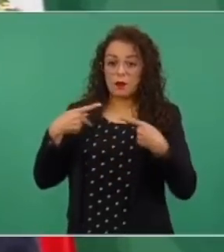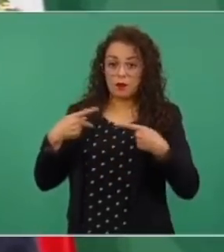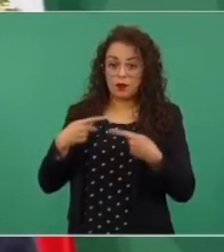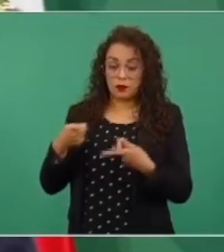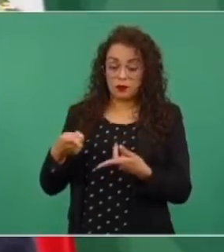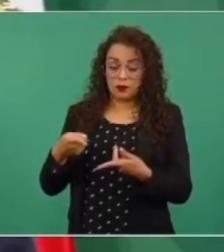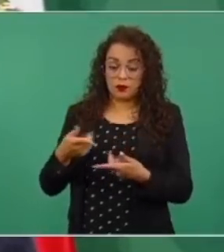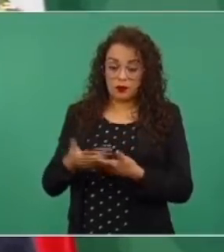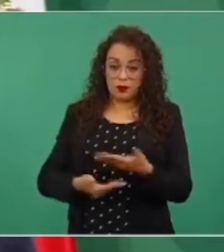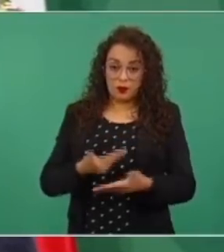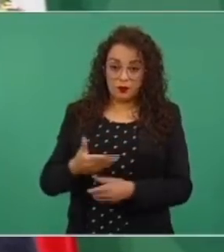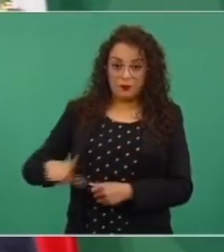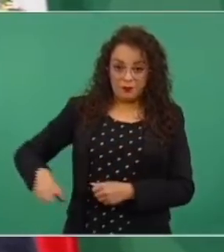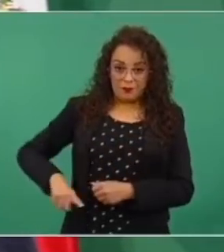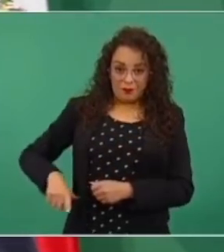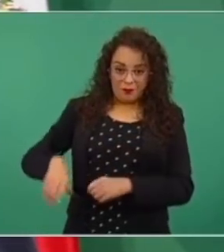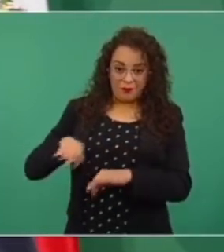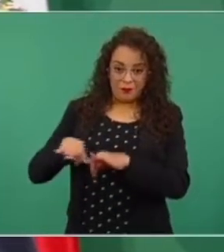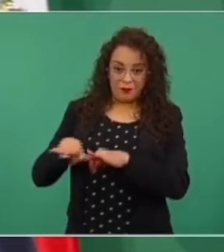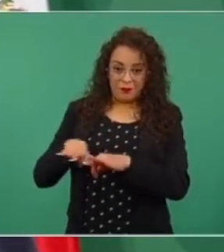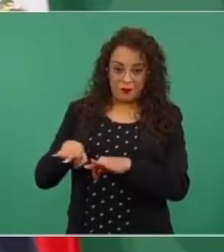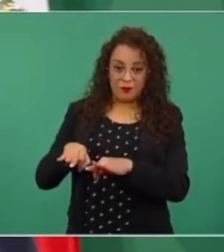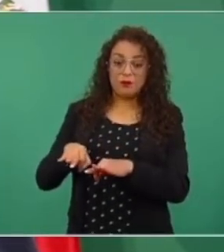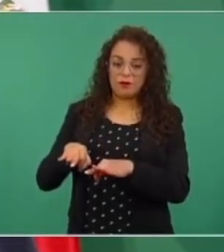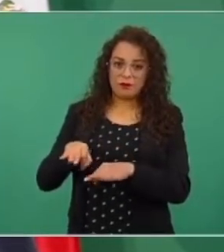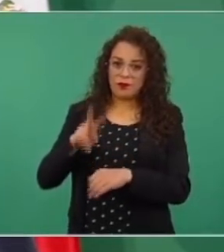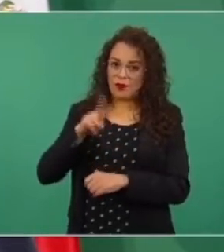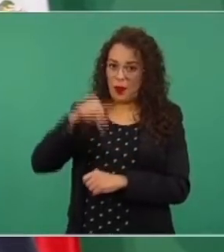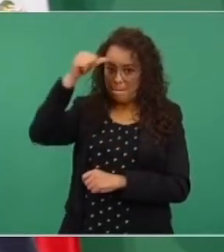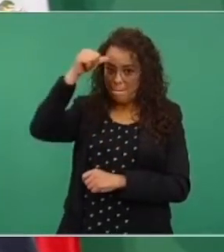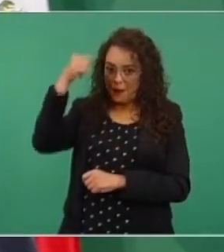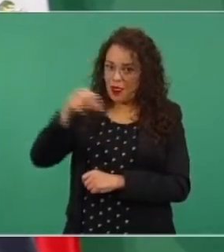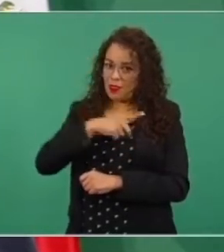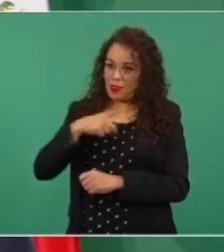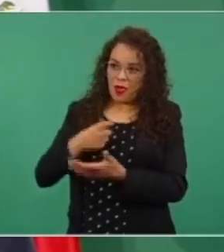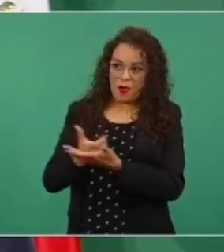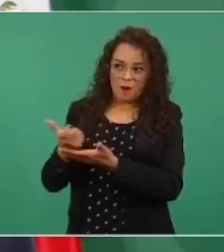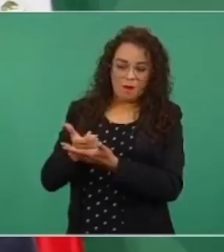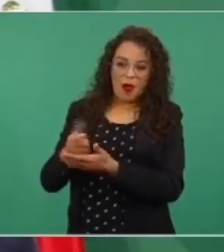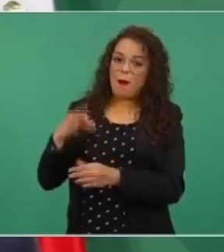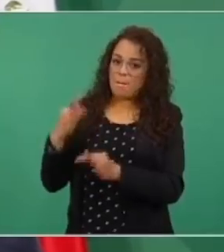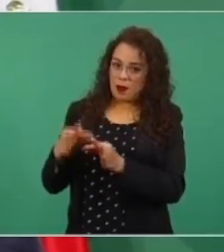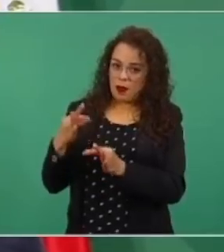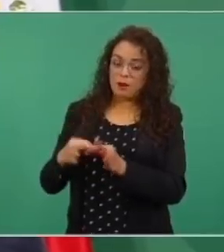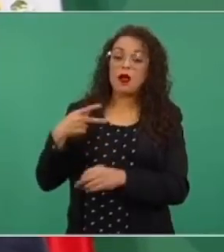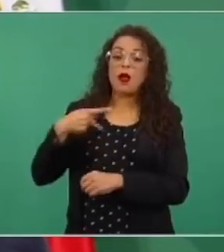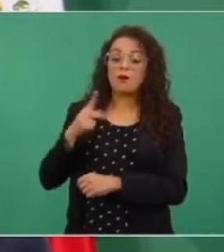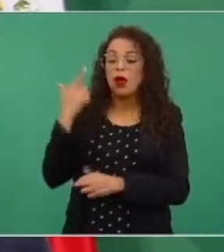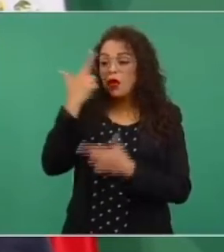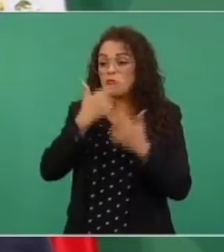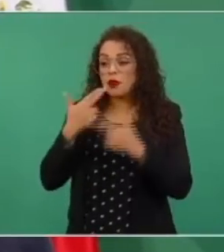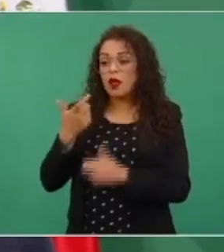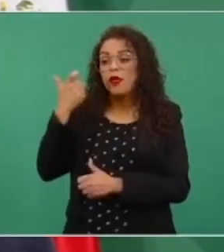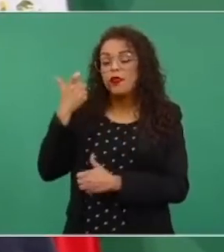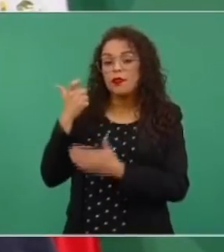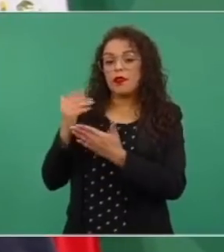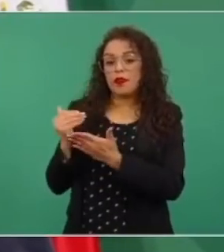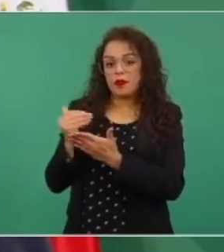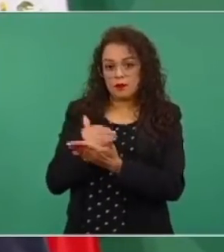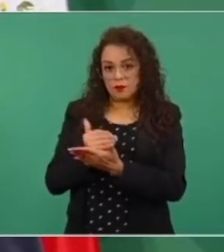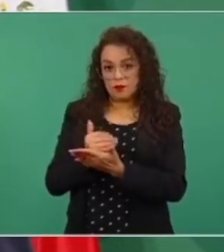sería pecado social no pagarla a los trabajadores. Además, es un derecho